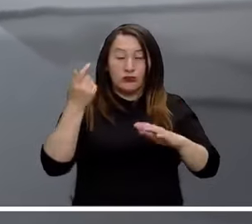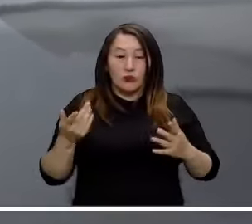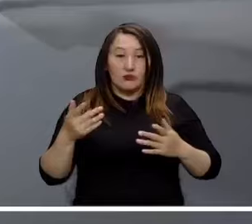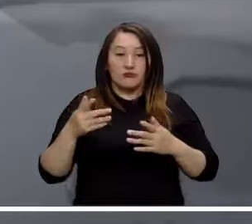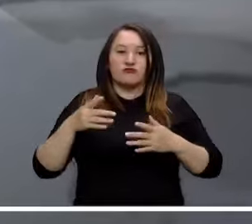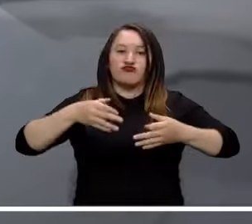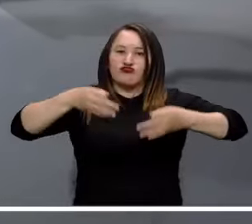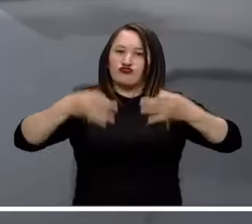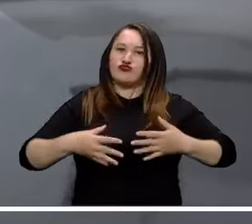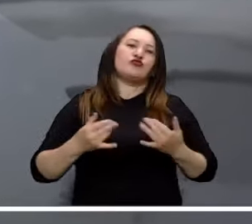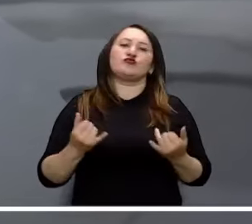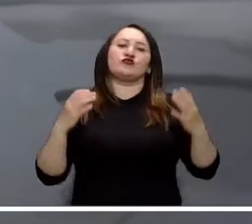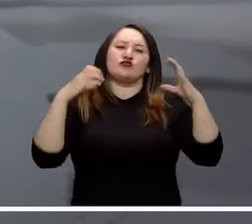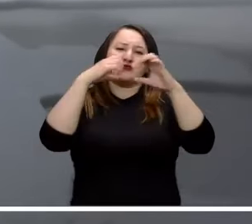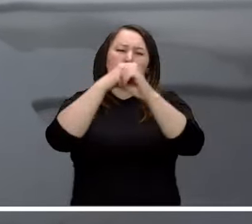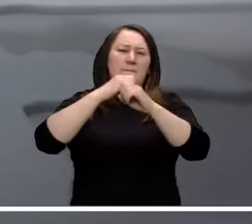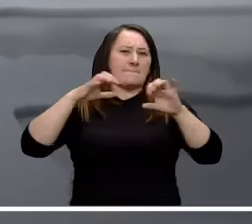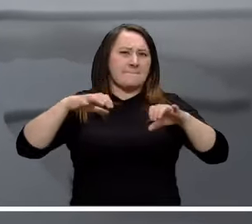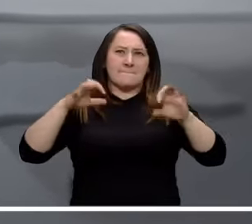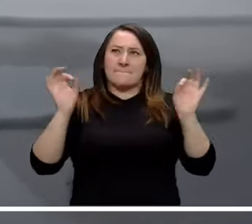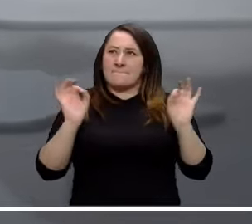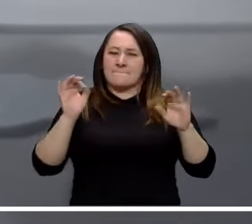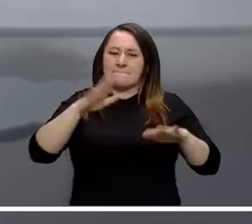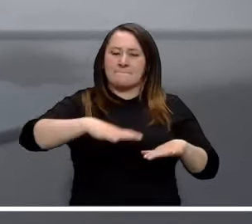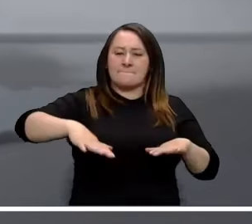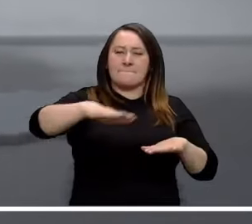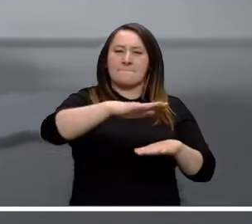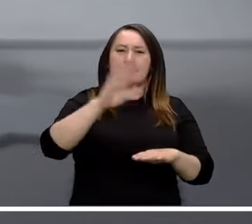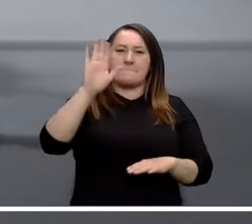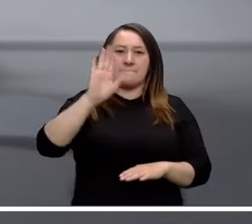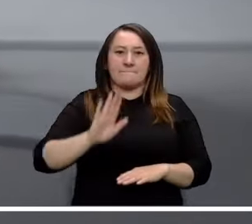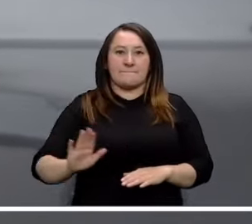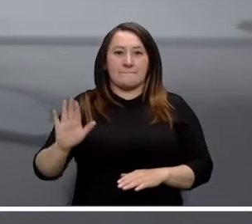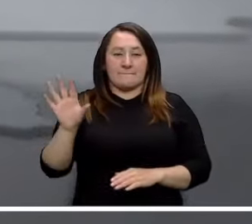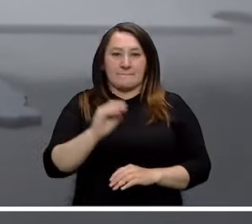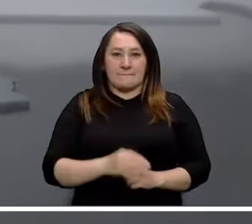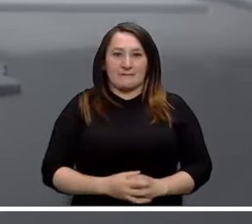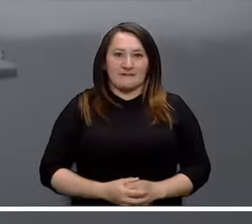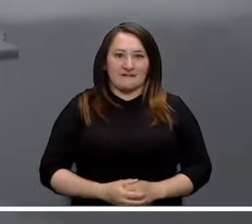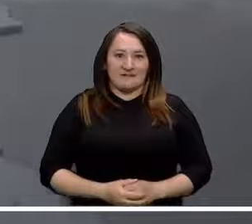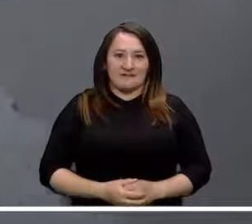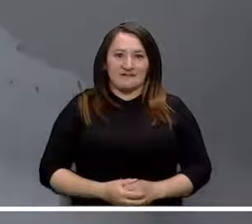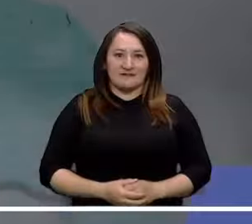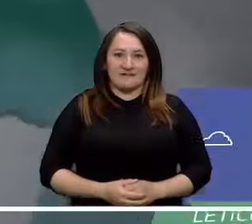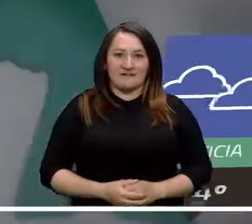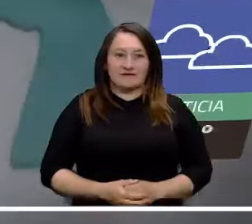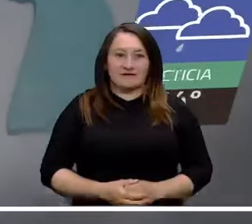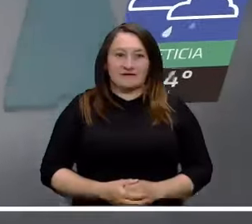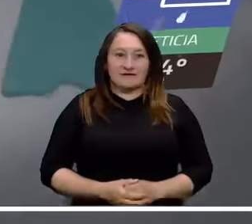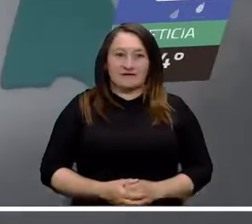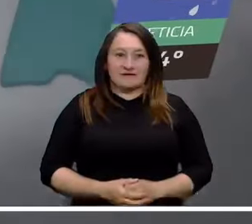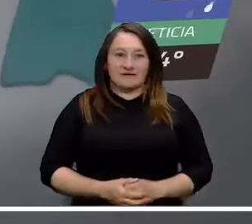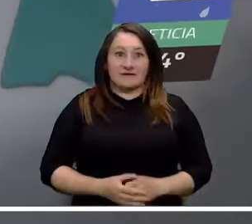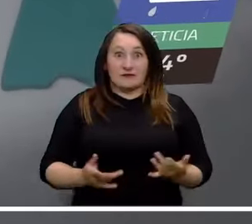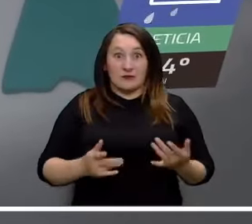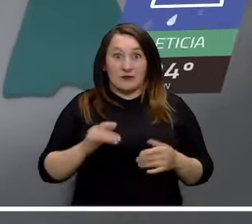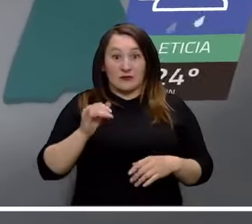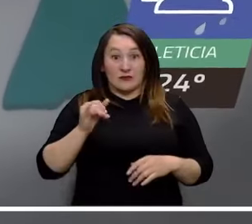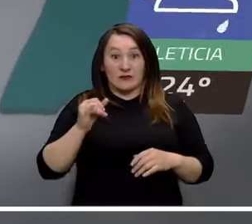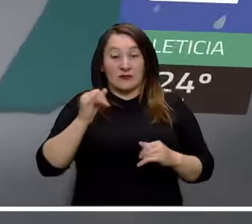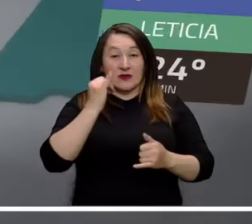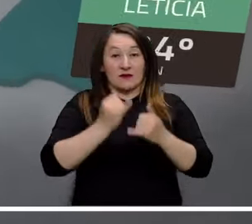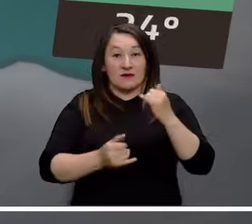orientales garantizará una noche sin precipitaciones en todos sus departamentos. El jueves finaliza en